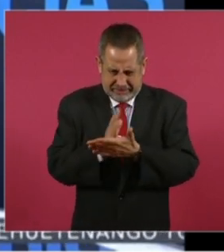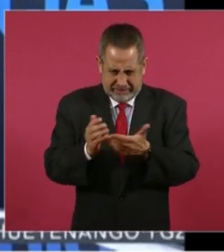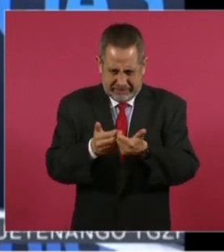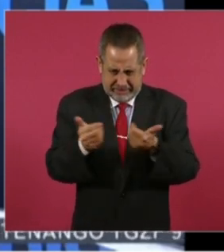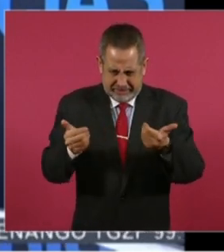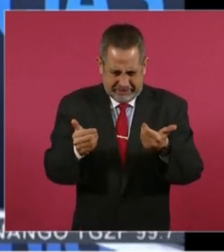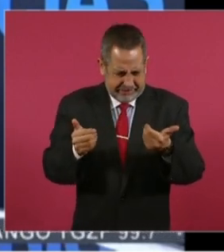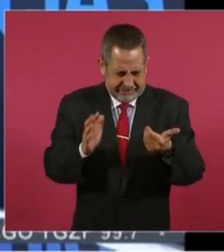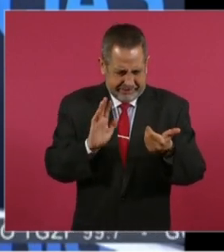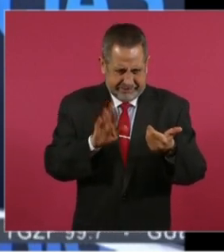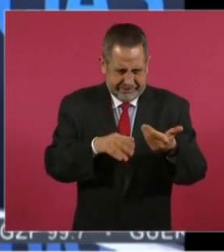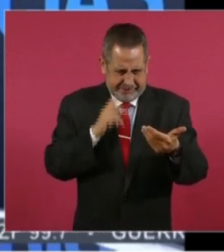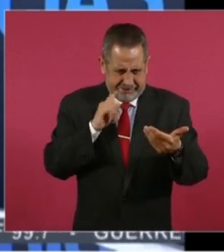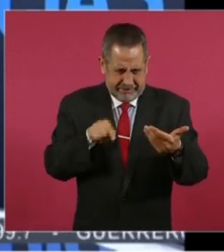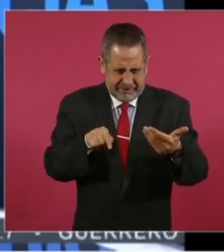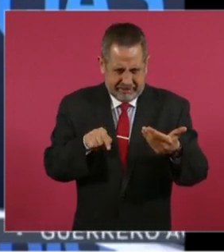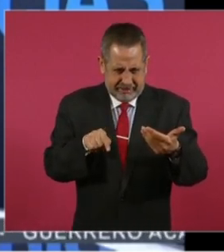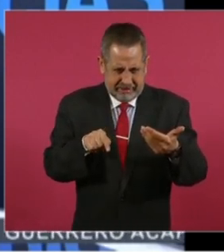mi guión.